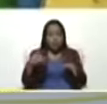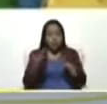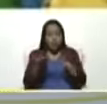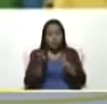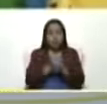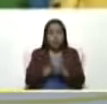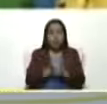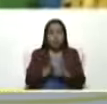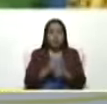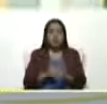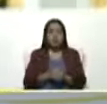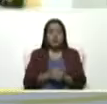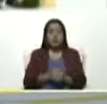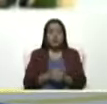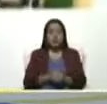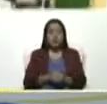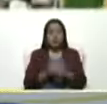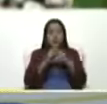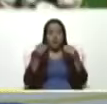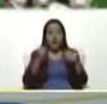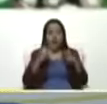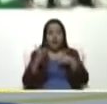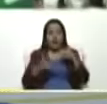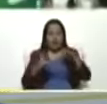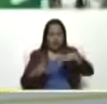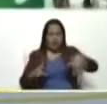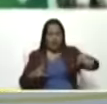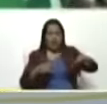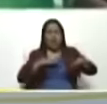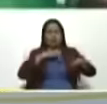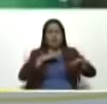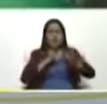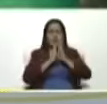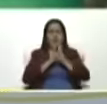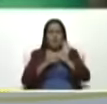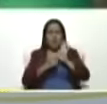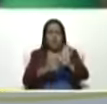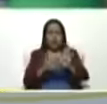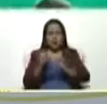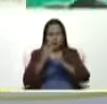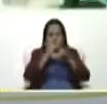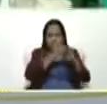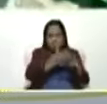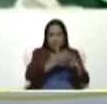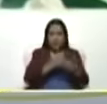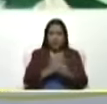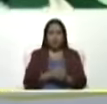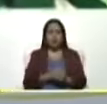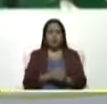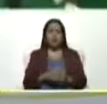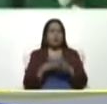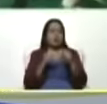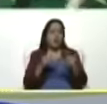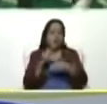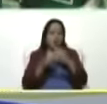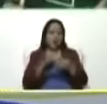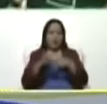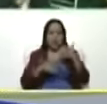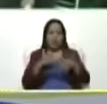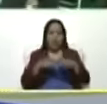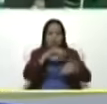reconocer. Mire todo lo que me ponen para un acto. Ponle la cámara. Miren todo lo que me ponen para un